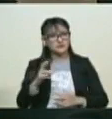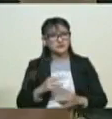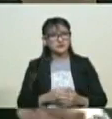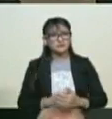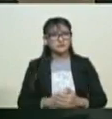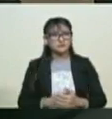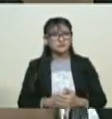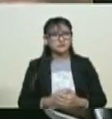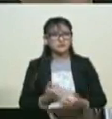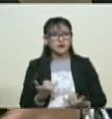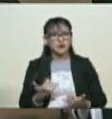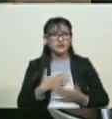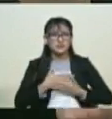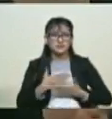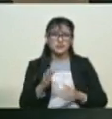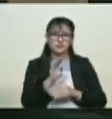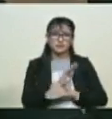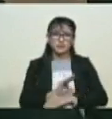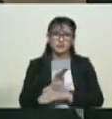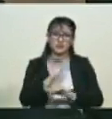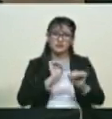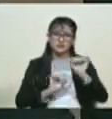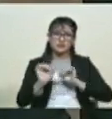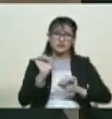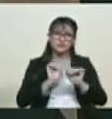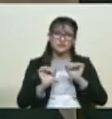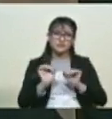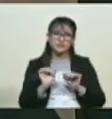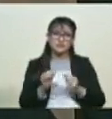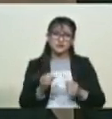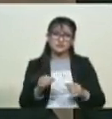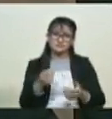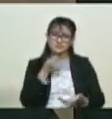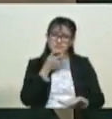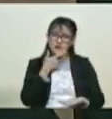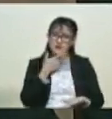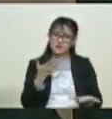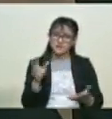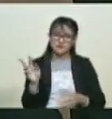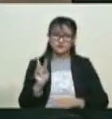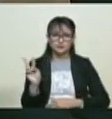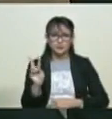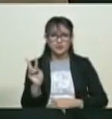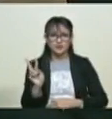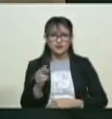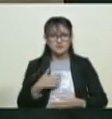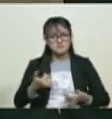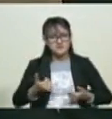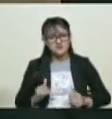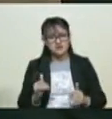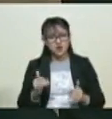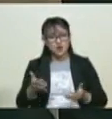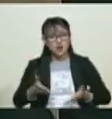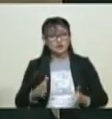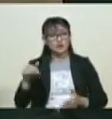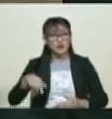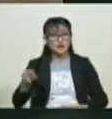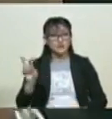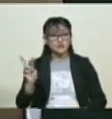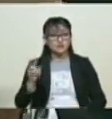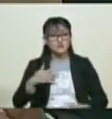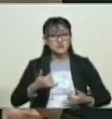y estamos dispuestos a proteger y defender a nuestra bella venezuela mis hijos nacieron en este país